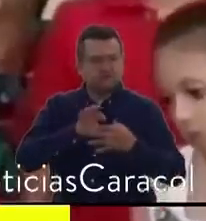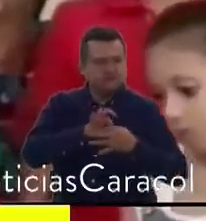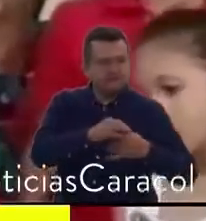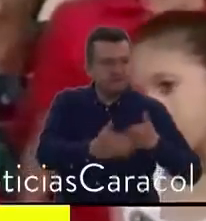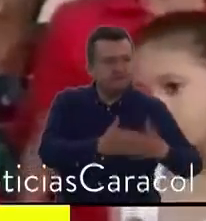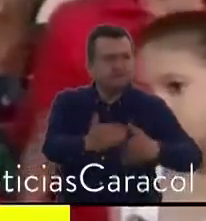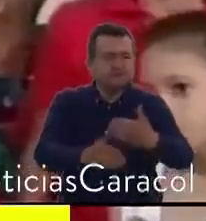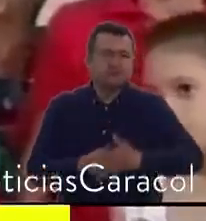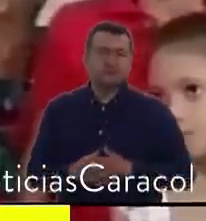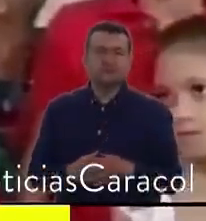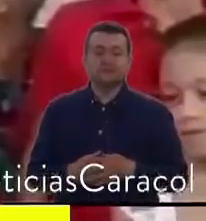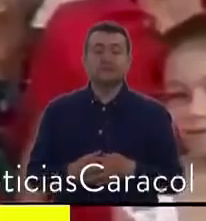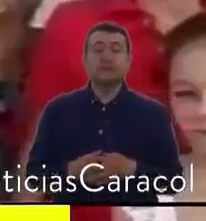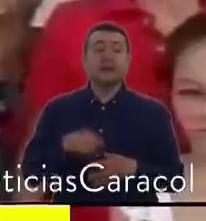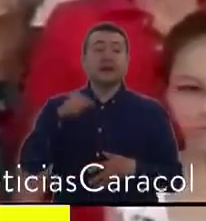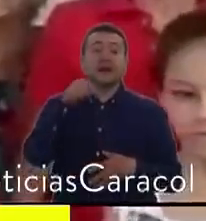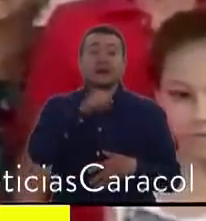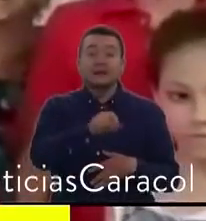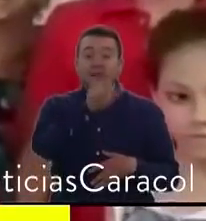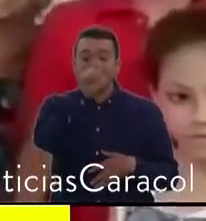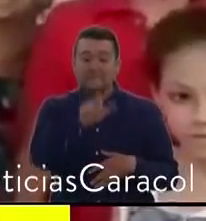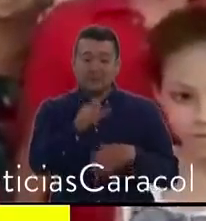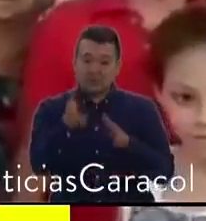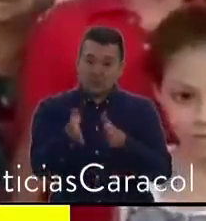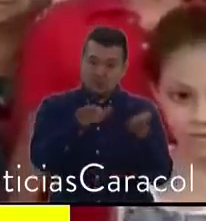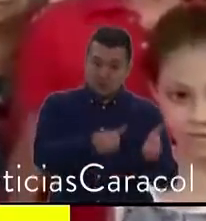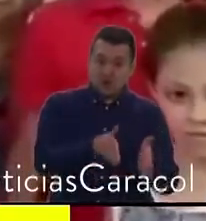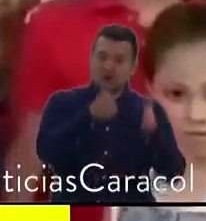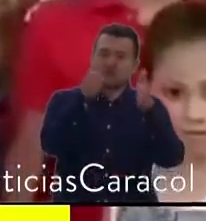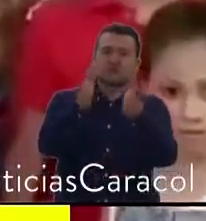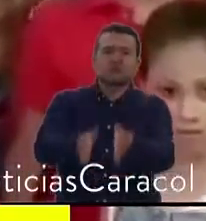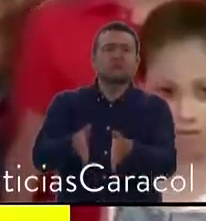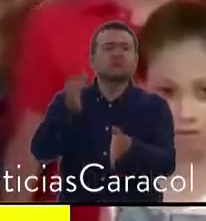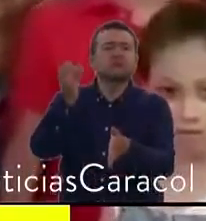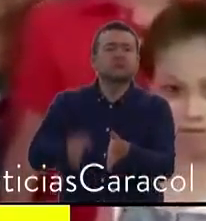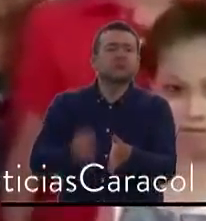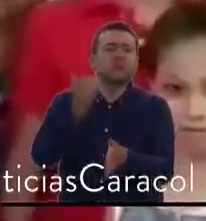Las exequias del alcalde de Tarazá, Miguel Ángel Gómez, se realizarán en ese municipio.